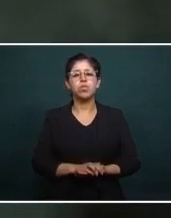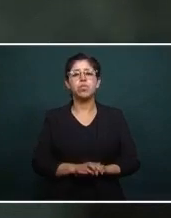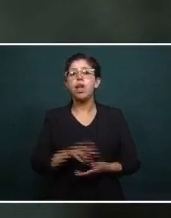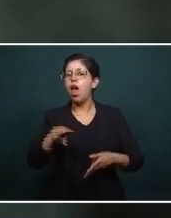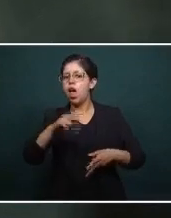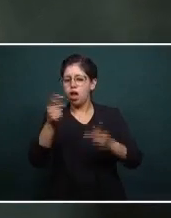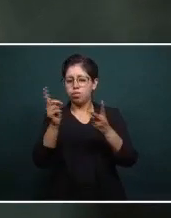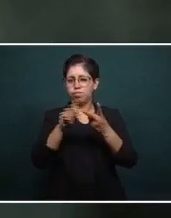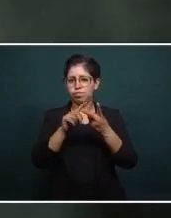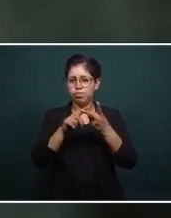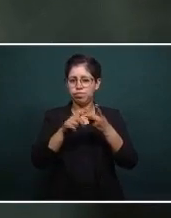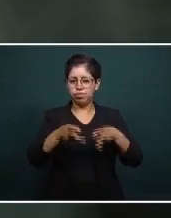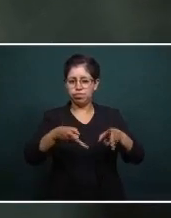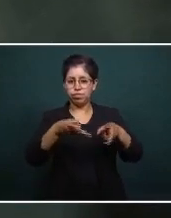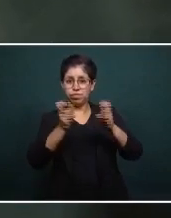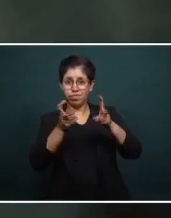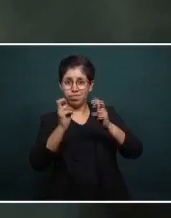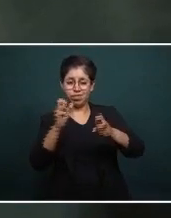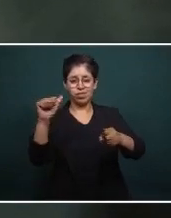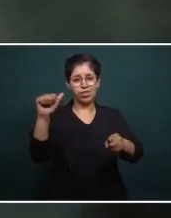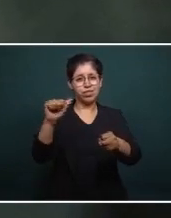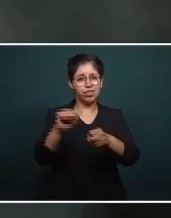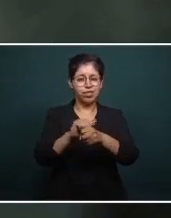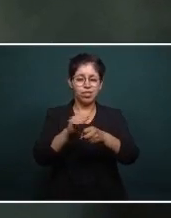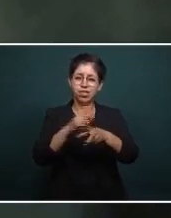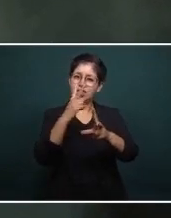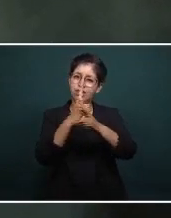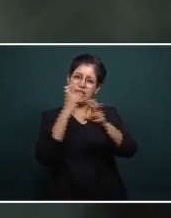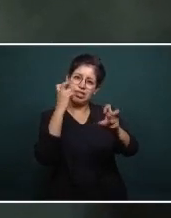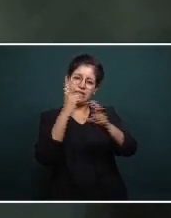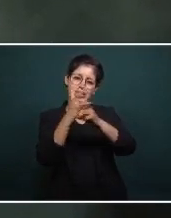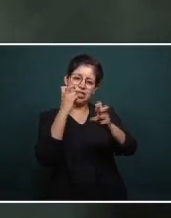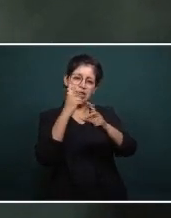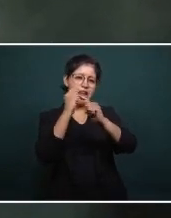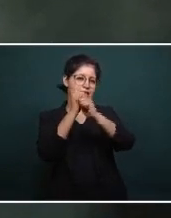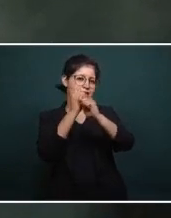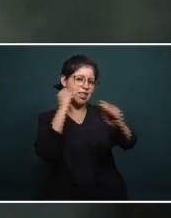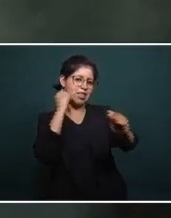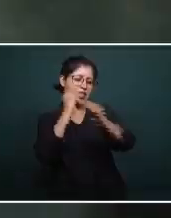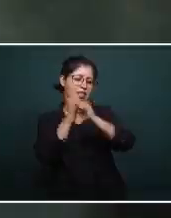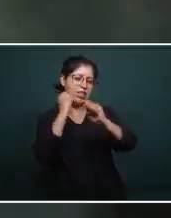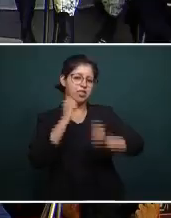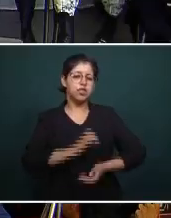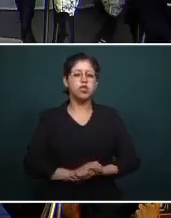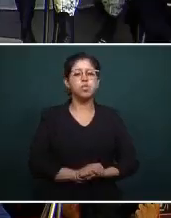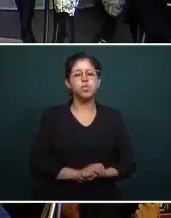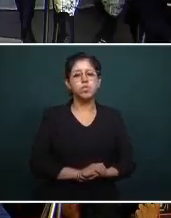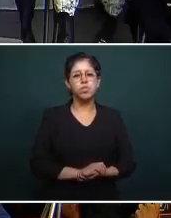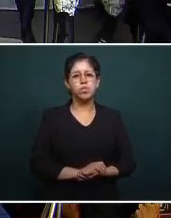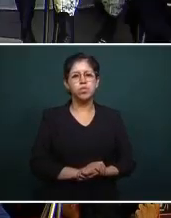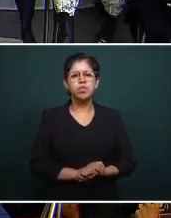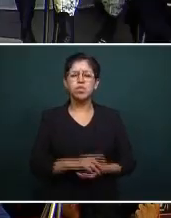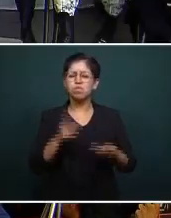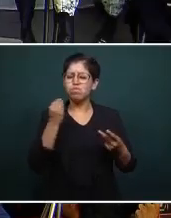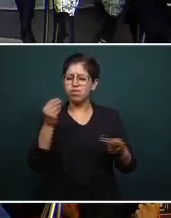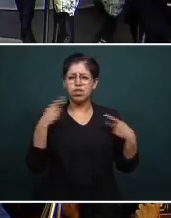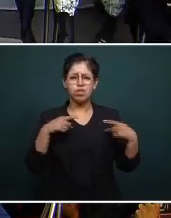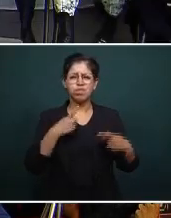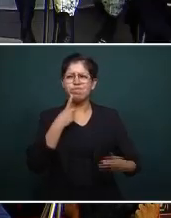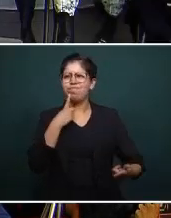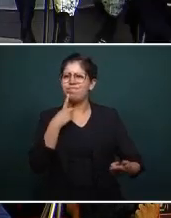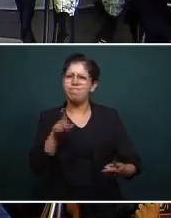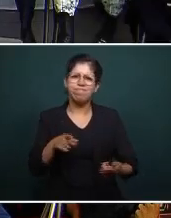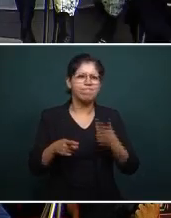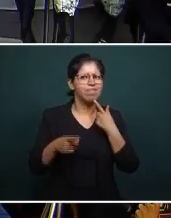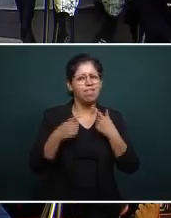en el transporte público, uno de los delitos que más se cometen en volumen y de los que más se aqueja a la ciudadanía, en